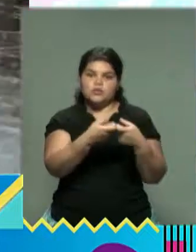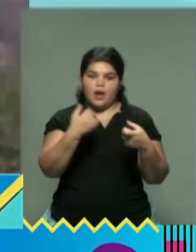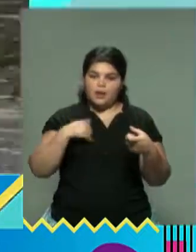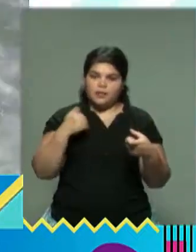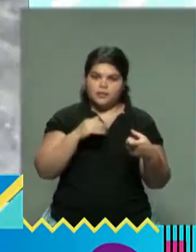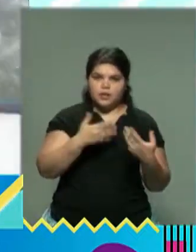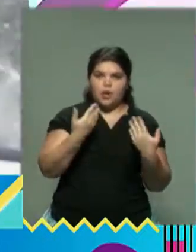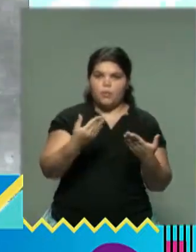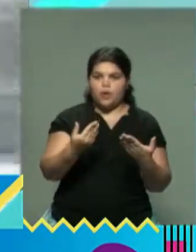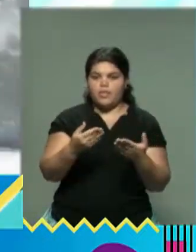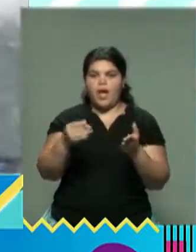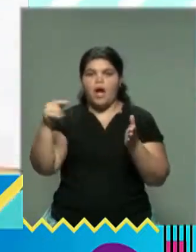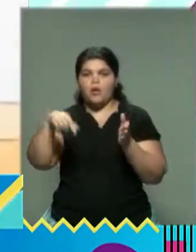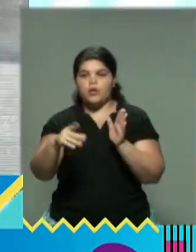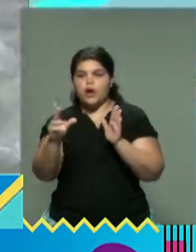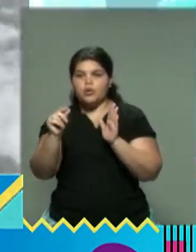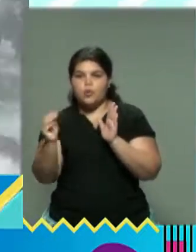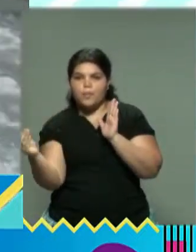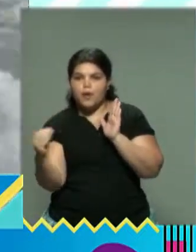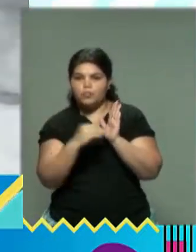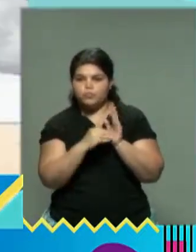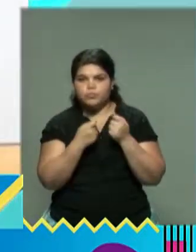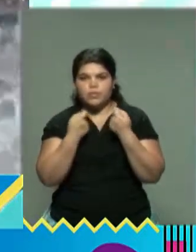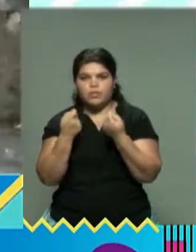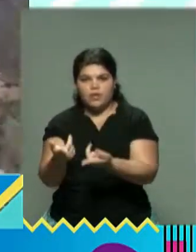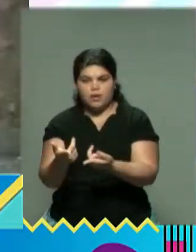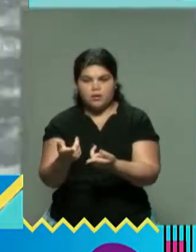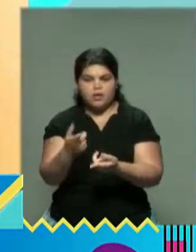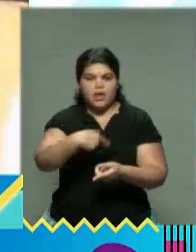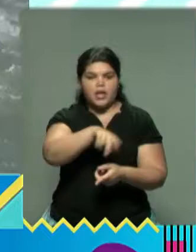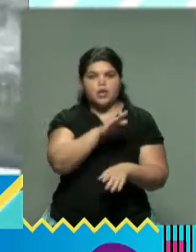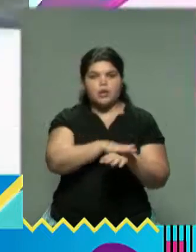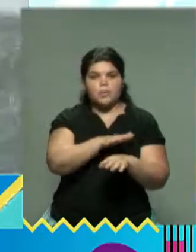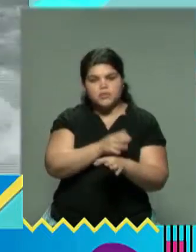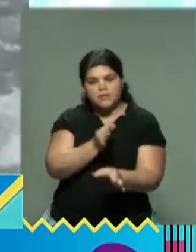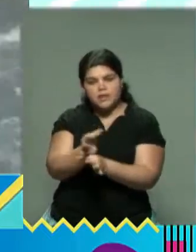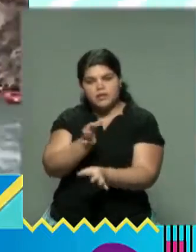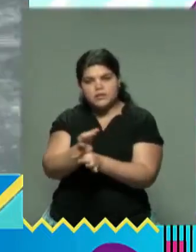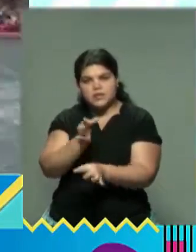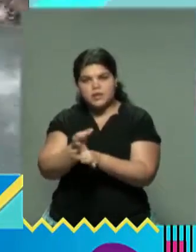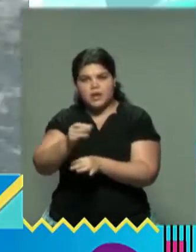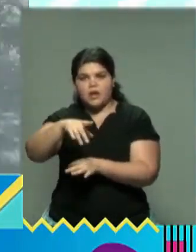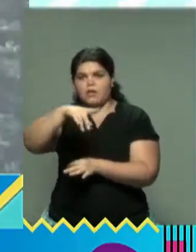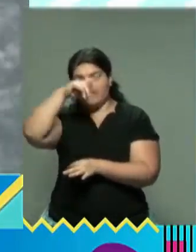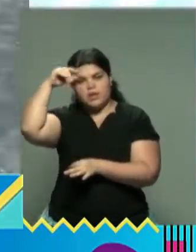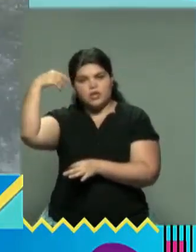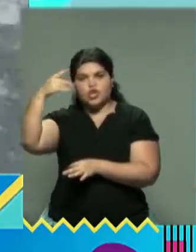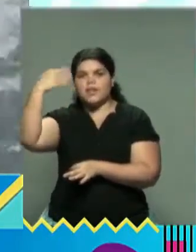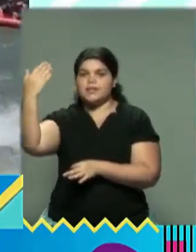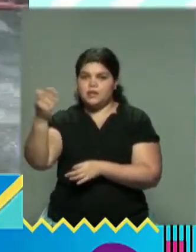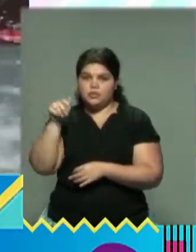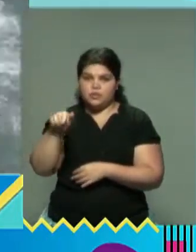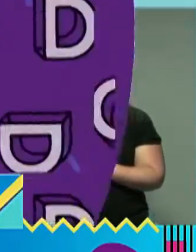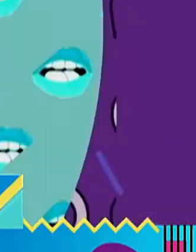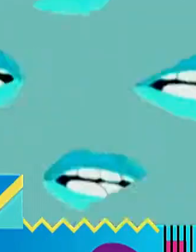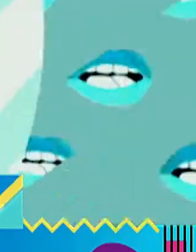pueden matricular ahora a través son los instructores de la Federación Internacional. Bien. Bueno, nos